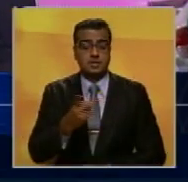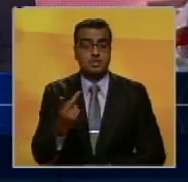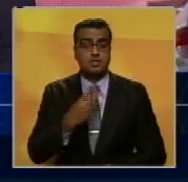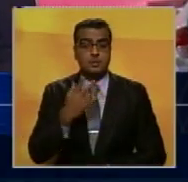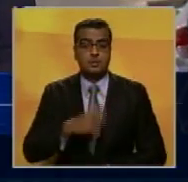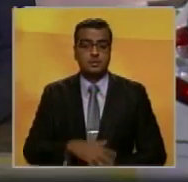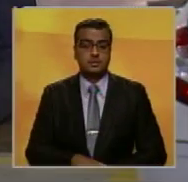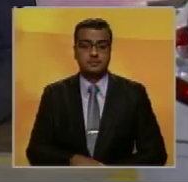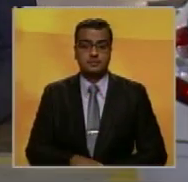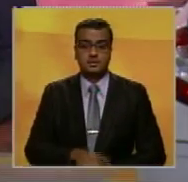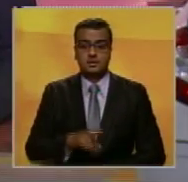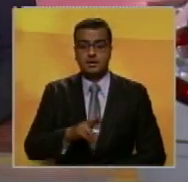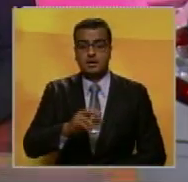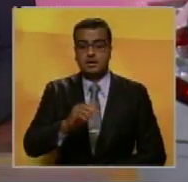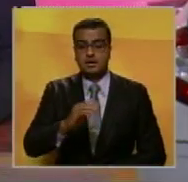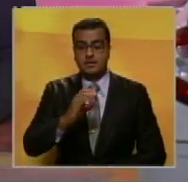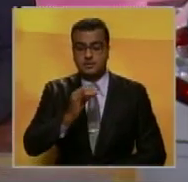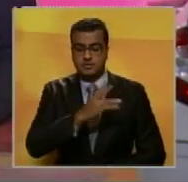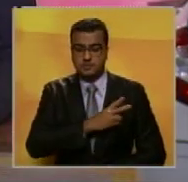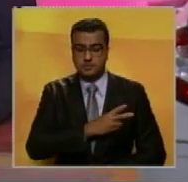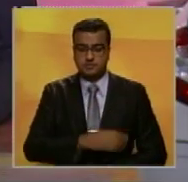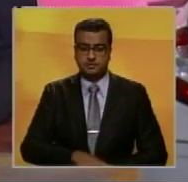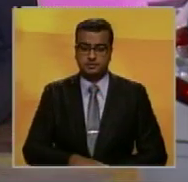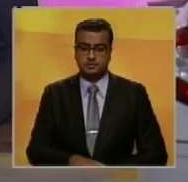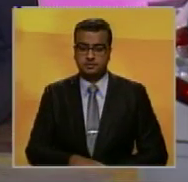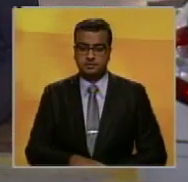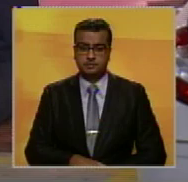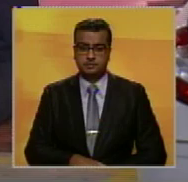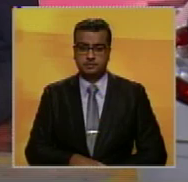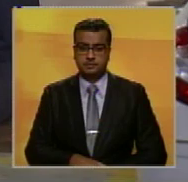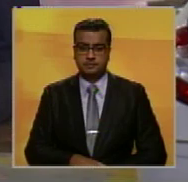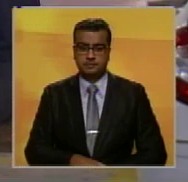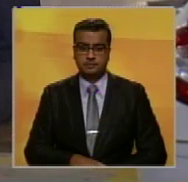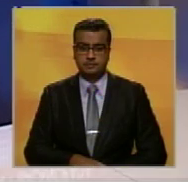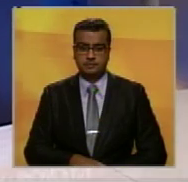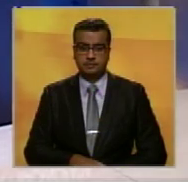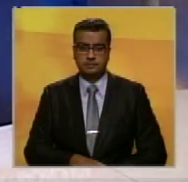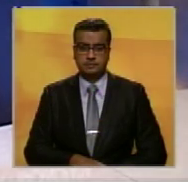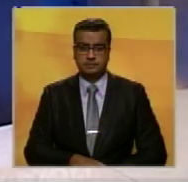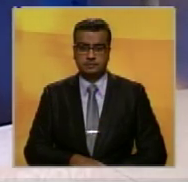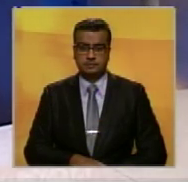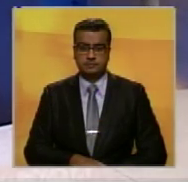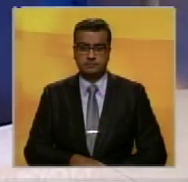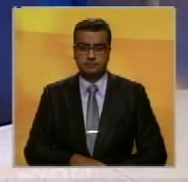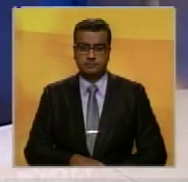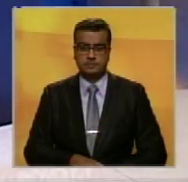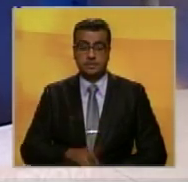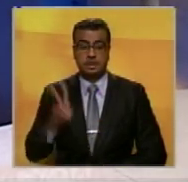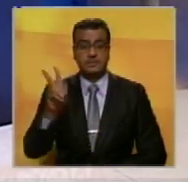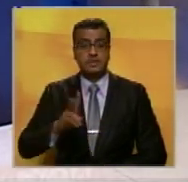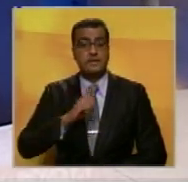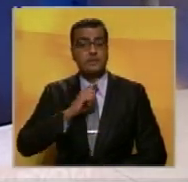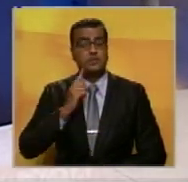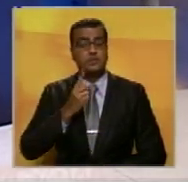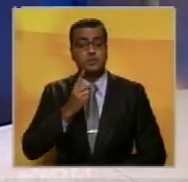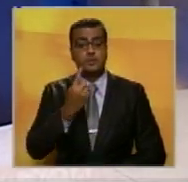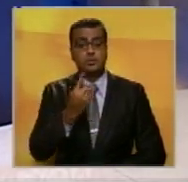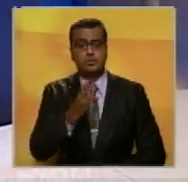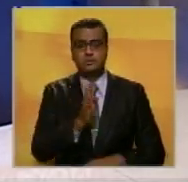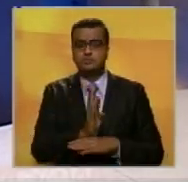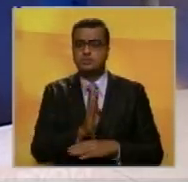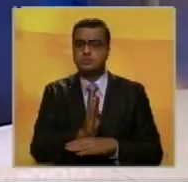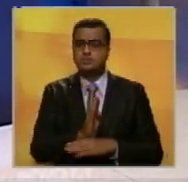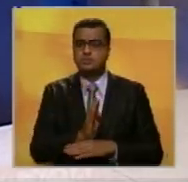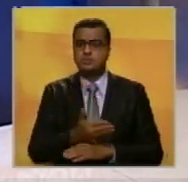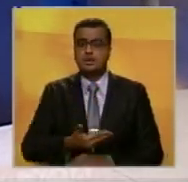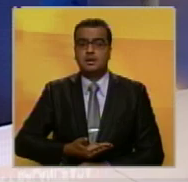doble asesinato. En La Boyera, Rafael Aníbal Camacho, Noticiero Venevisión. En el Valle fue asesinado uno de los escoltas del